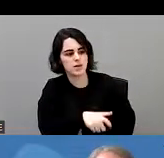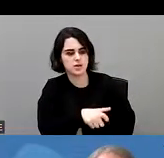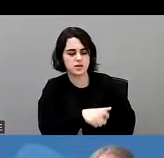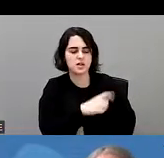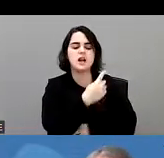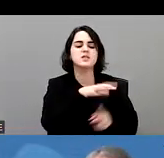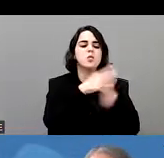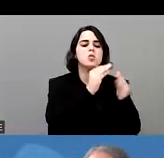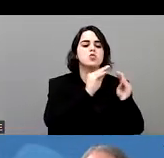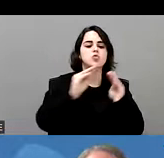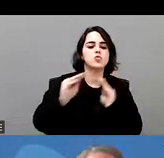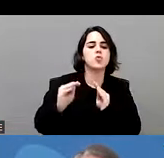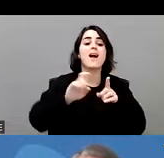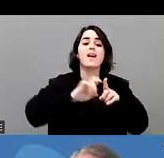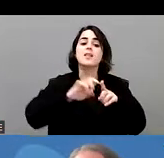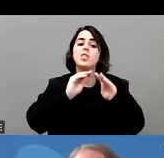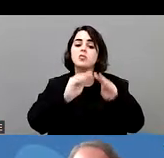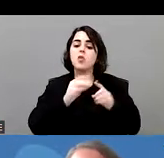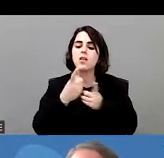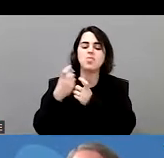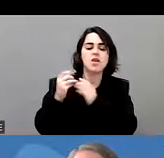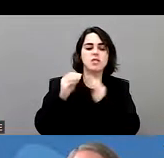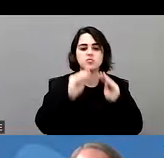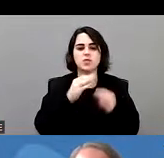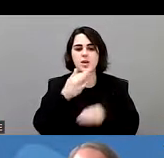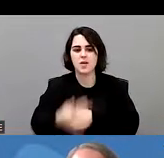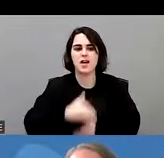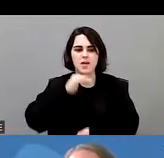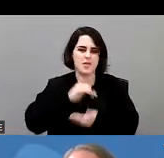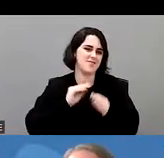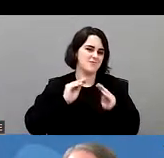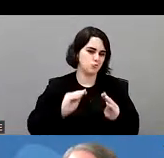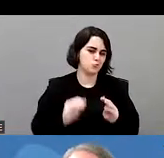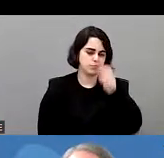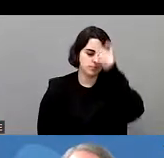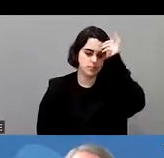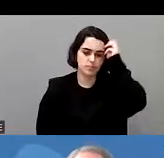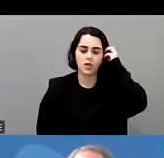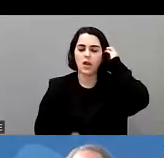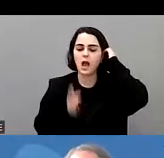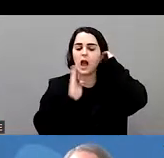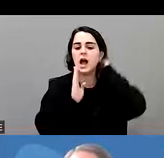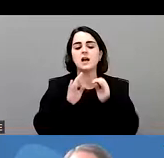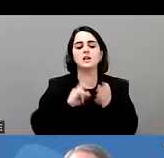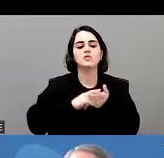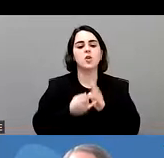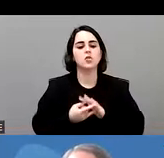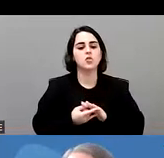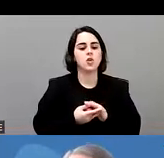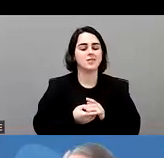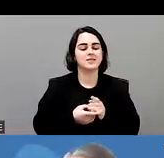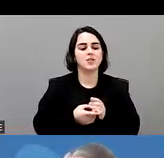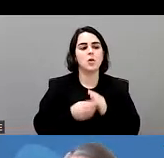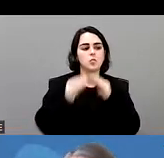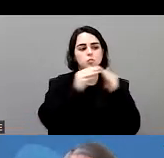las características que tiene, las necesidades y las capacidades. Y como os decía, que las soluciones no son estándar, que